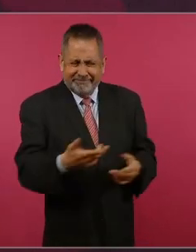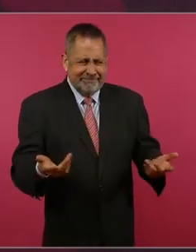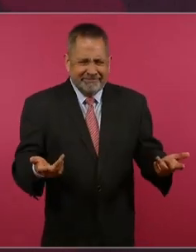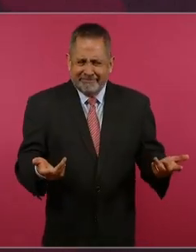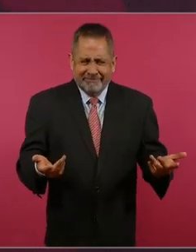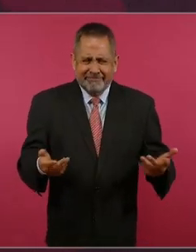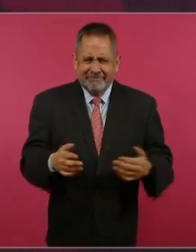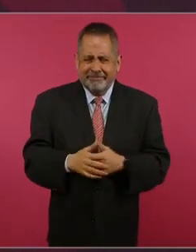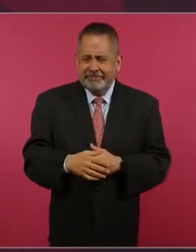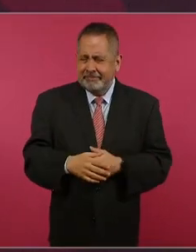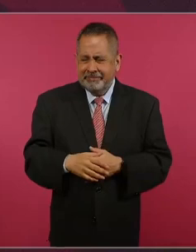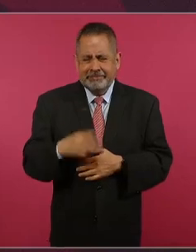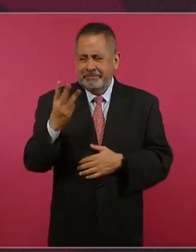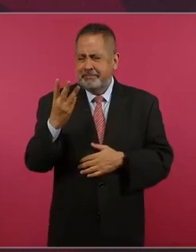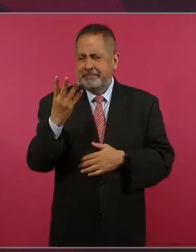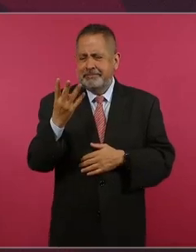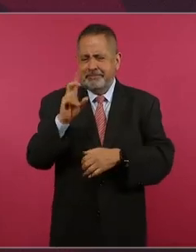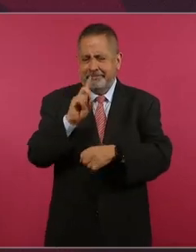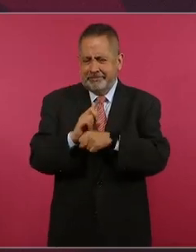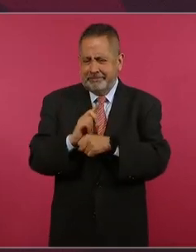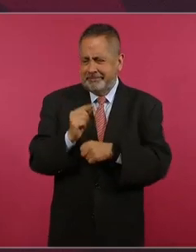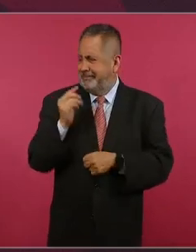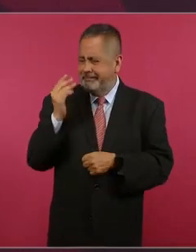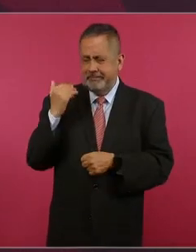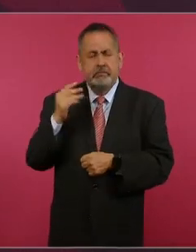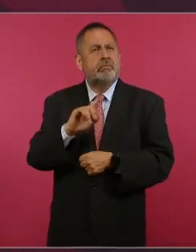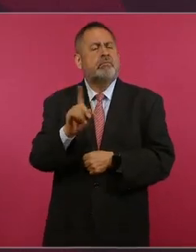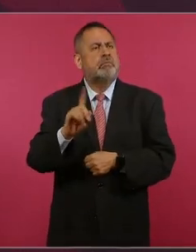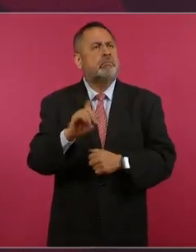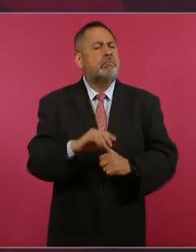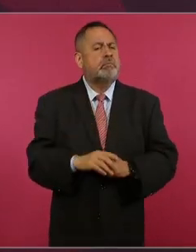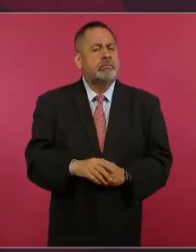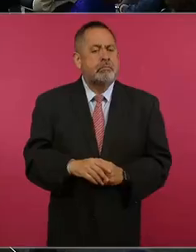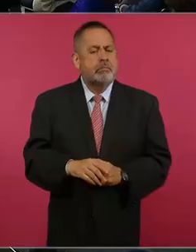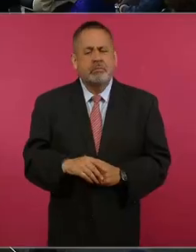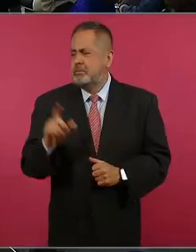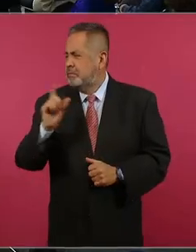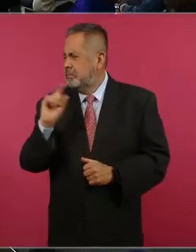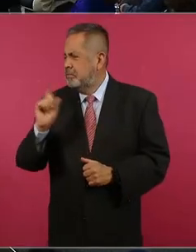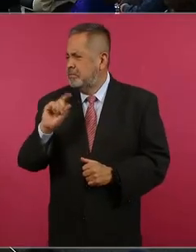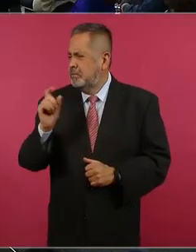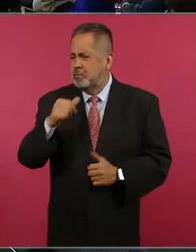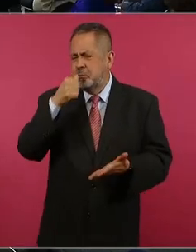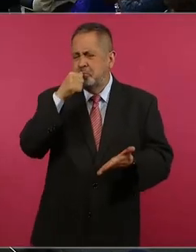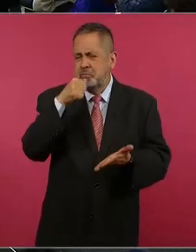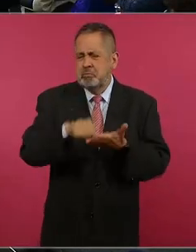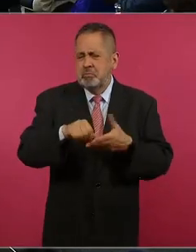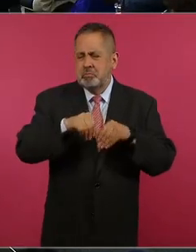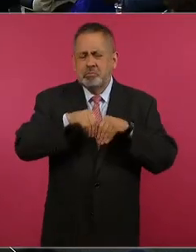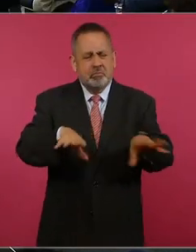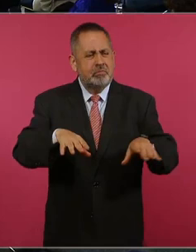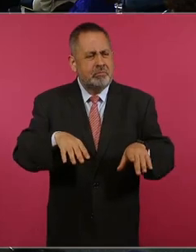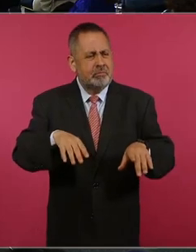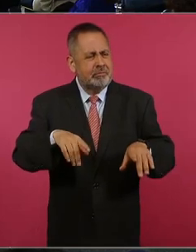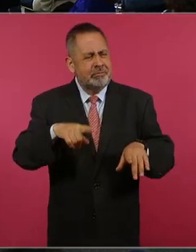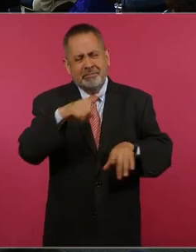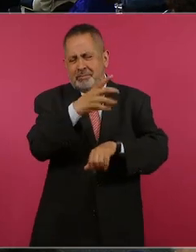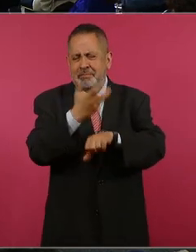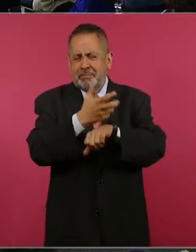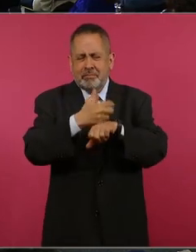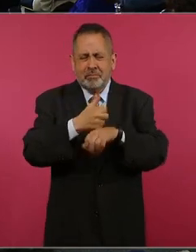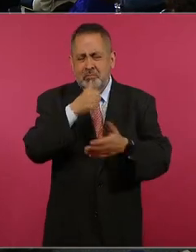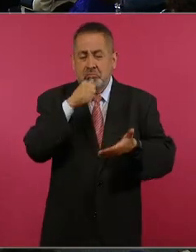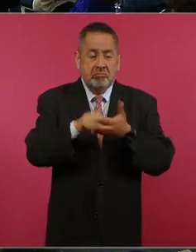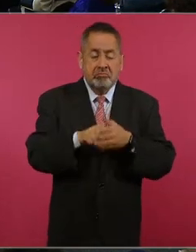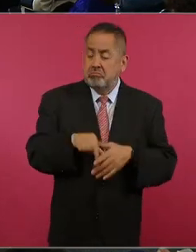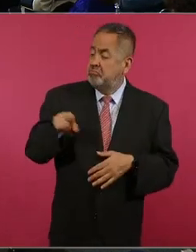hace 3-4 días, no, ¿cuándo sacaron la carta los del Departamento de Estado? La